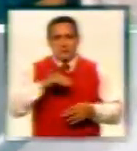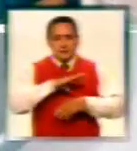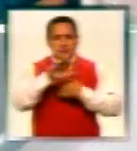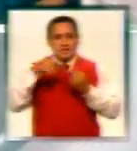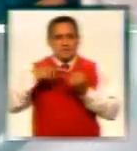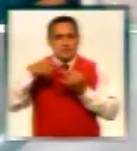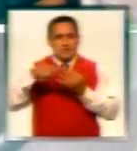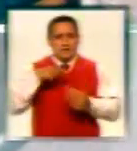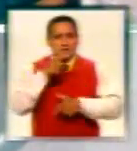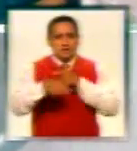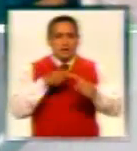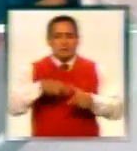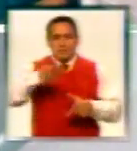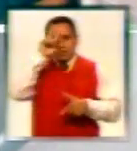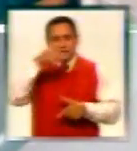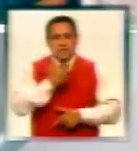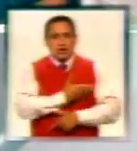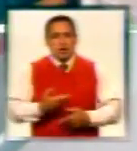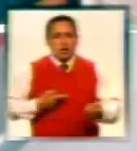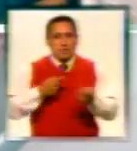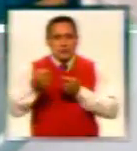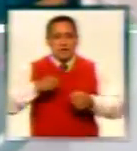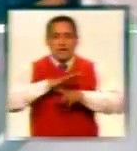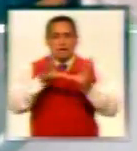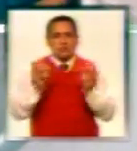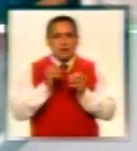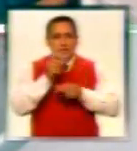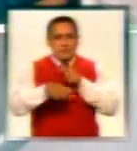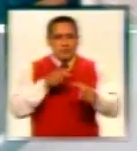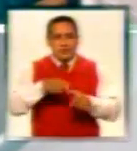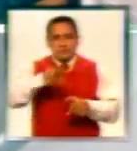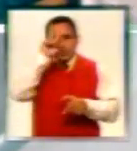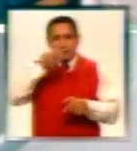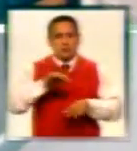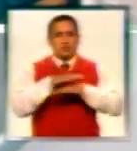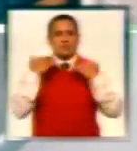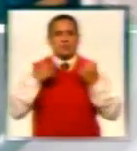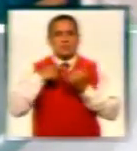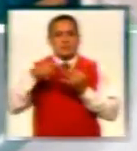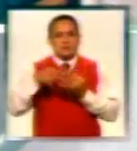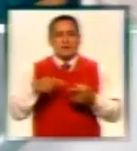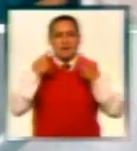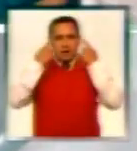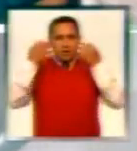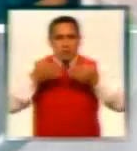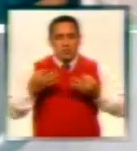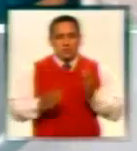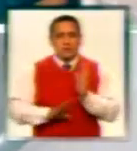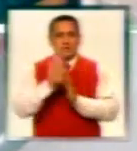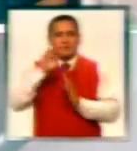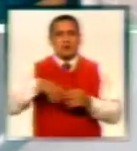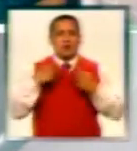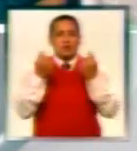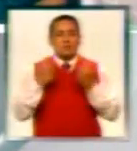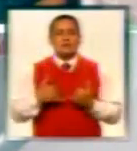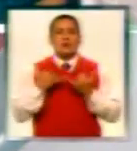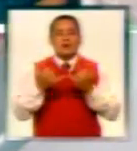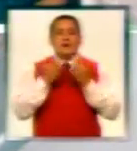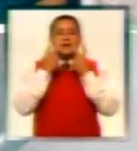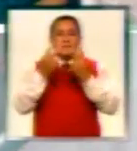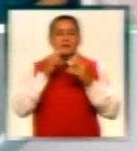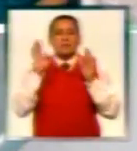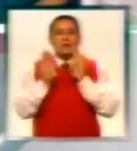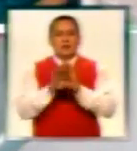peruanos y está gobernando para todos los peruanos, sin afectar más aún, consolidando el crecimiento económico. Ahora, ¿qué le parece